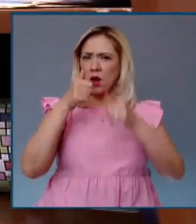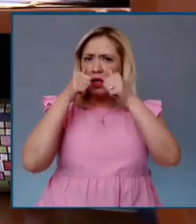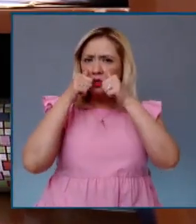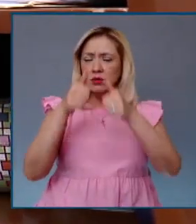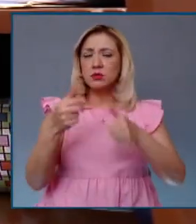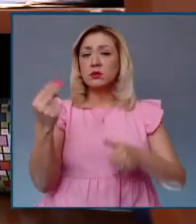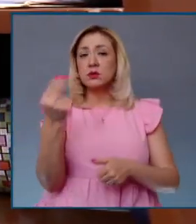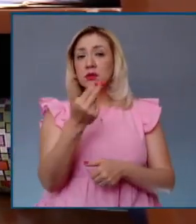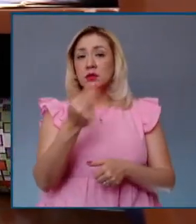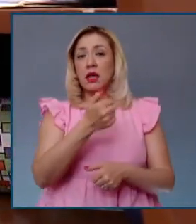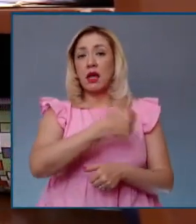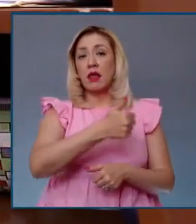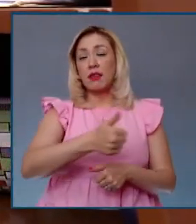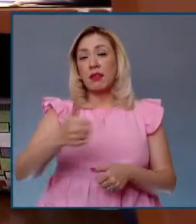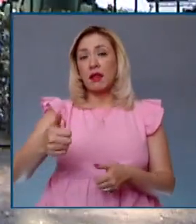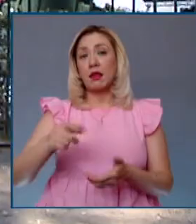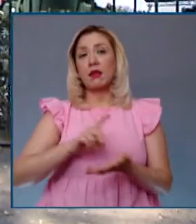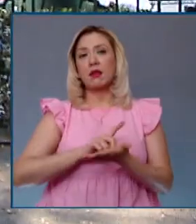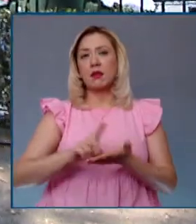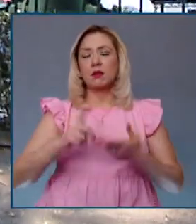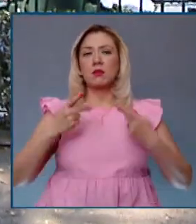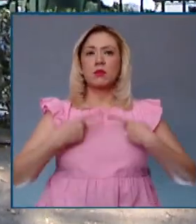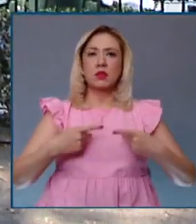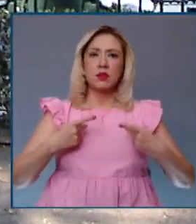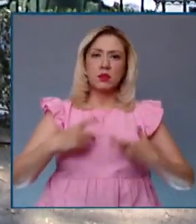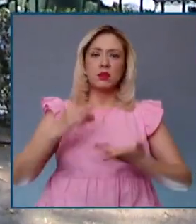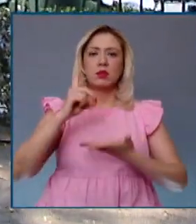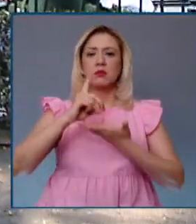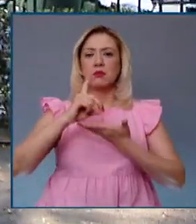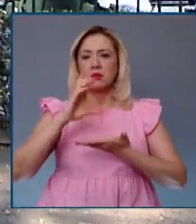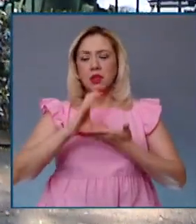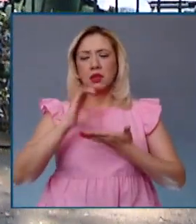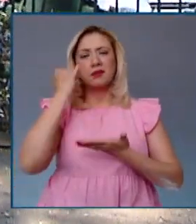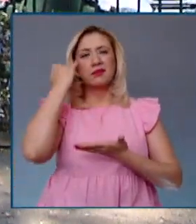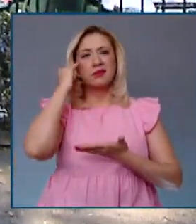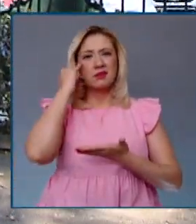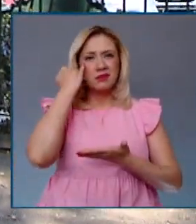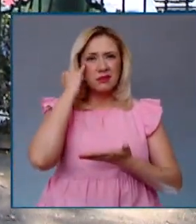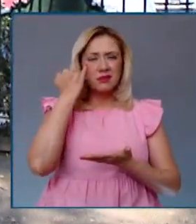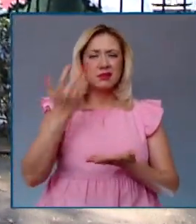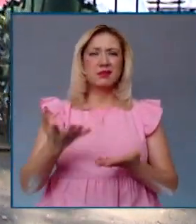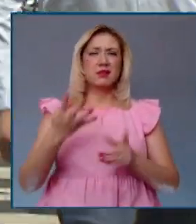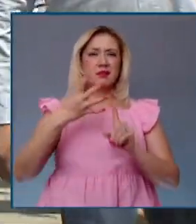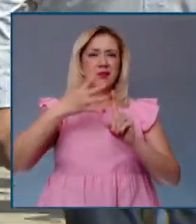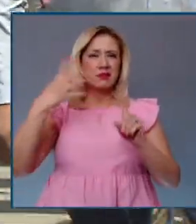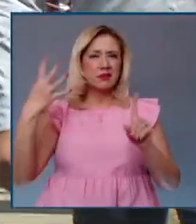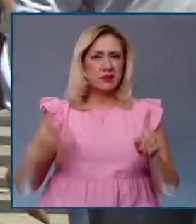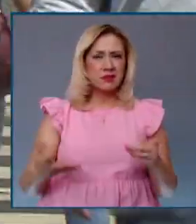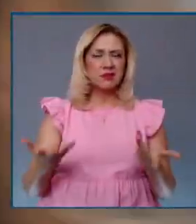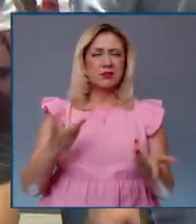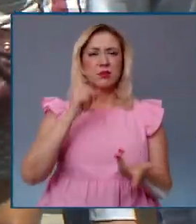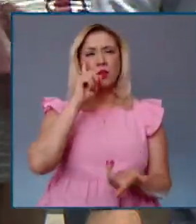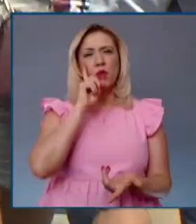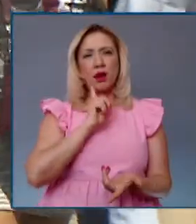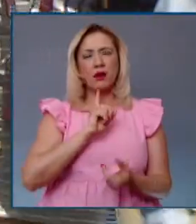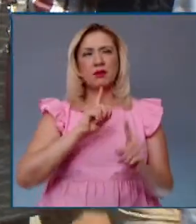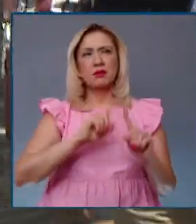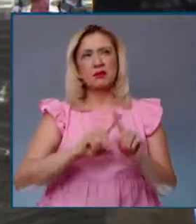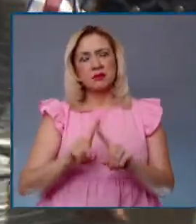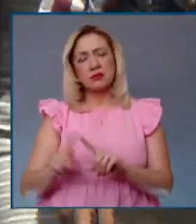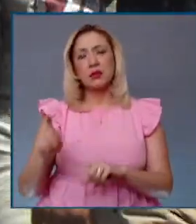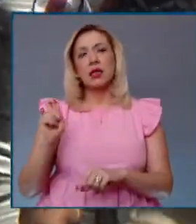de las personas y grupos vulnerables. Así, ofrece una visión integral de los derechos y a una justicia adaptada para niñas,